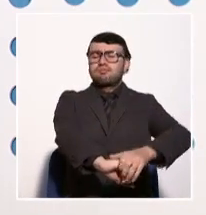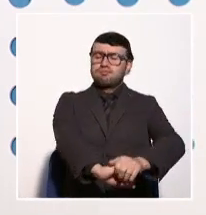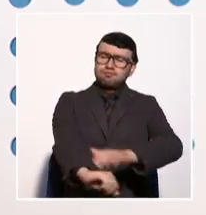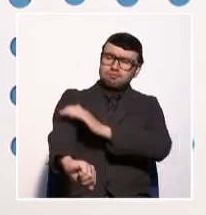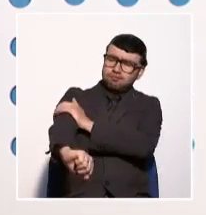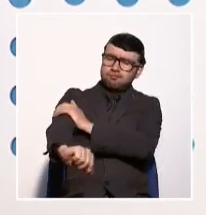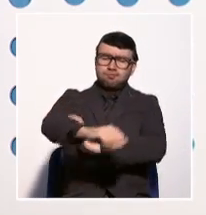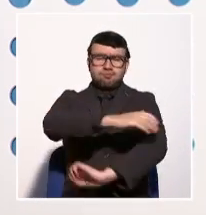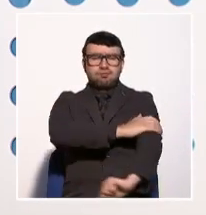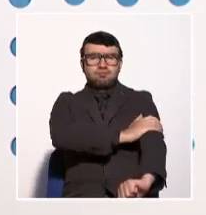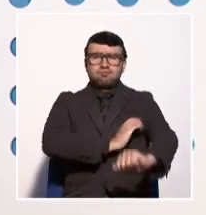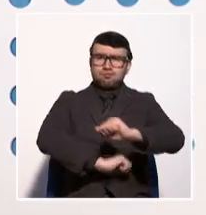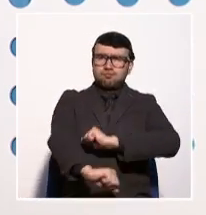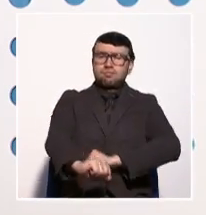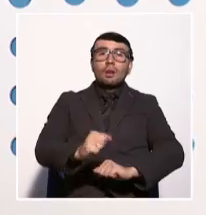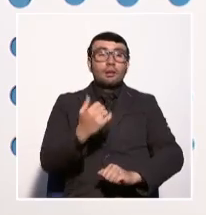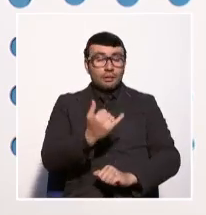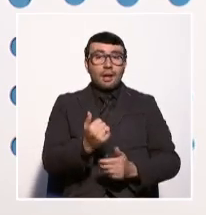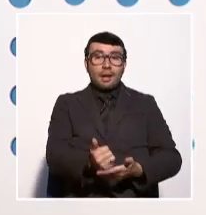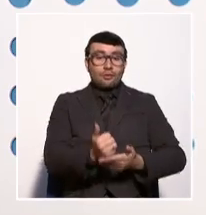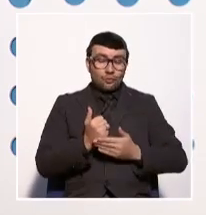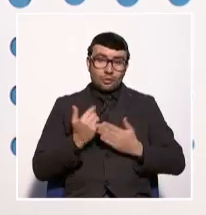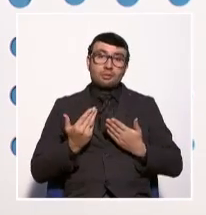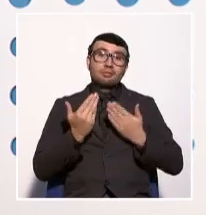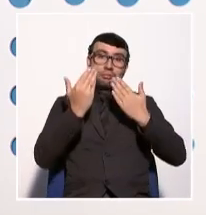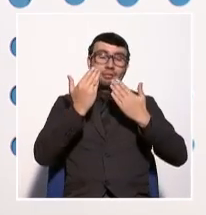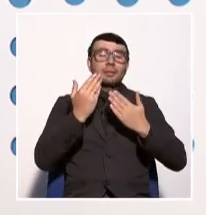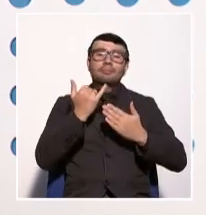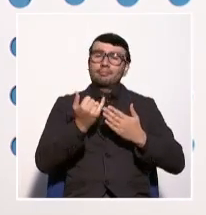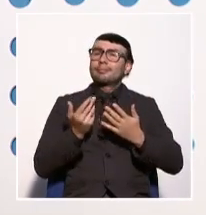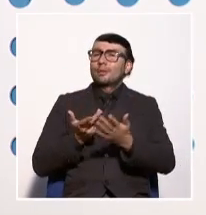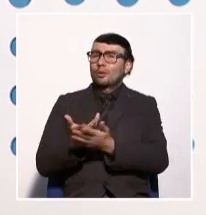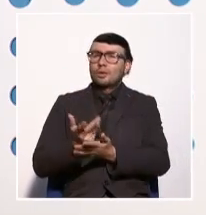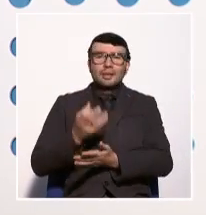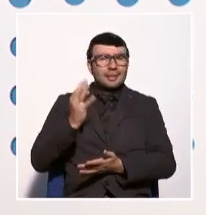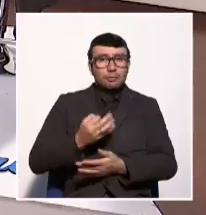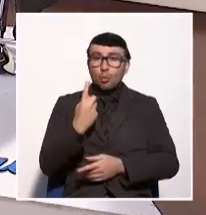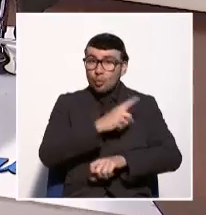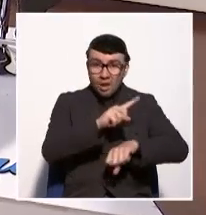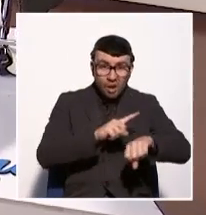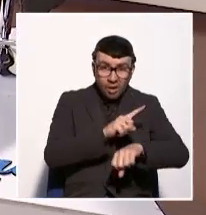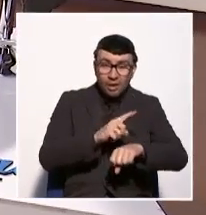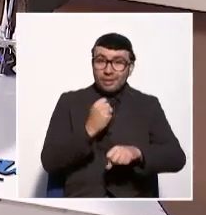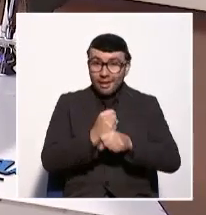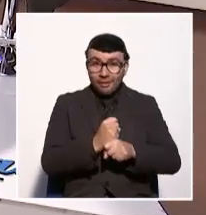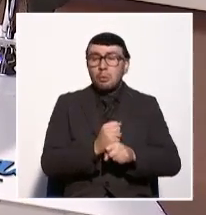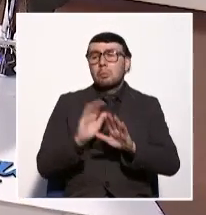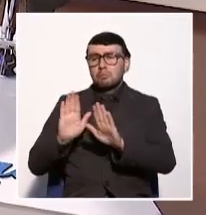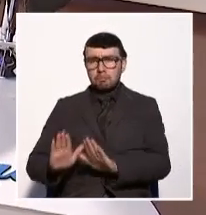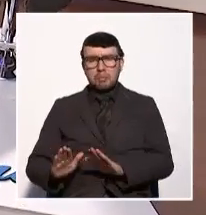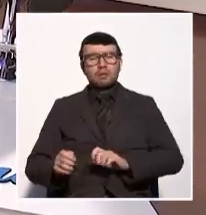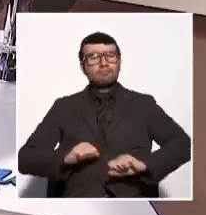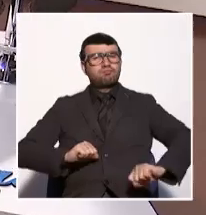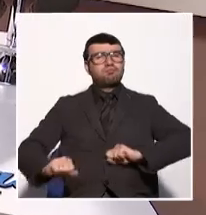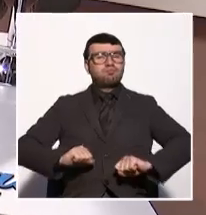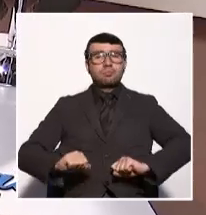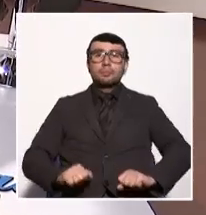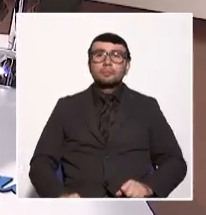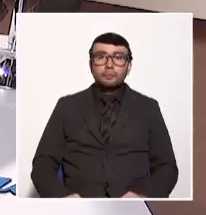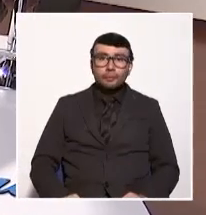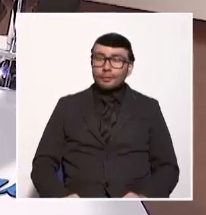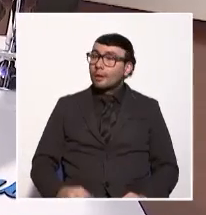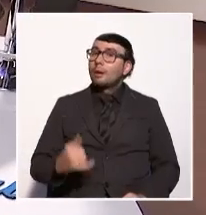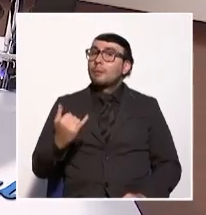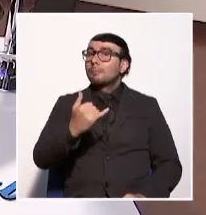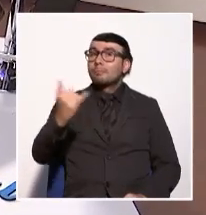músculos y hacer estiramientos musculares que se recomiendan cada hora siempre hay mucha inquietud por parte de la audiencia